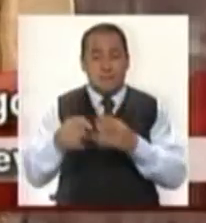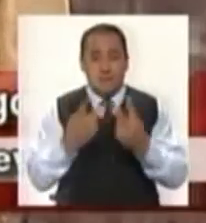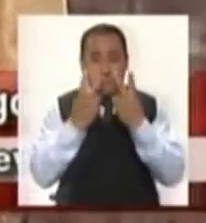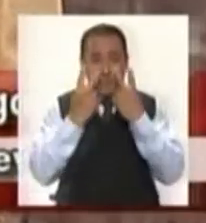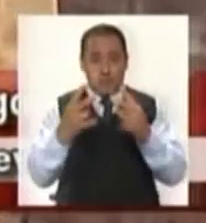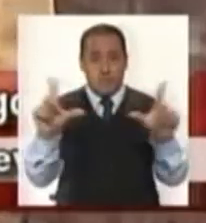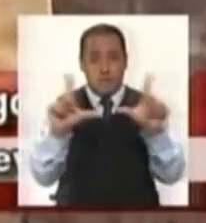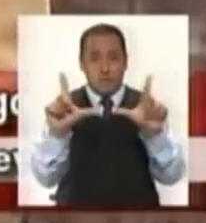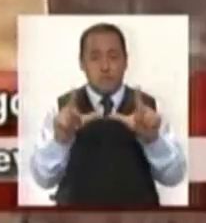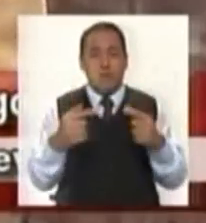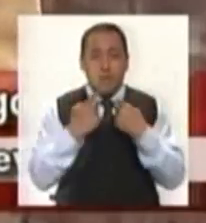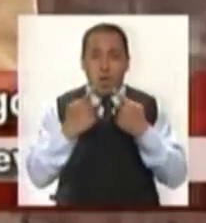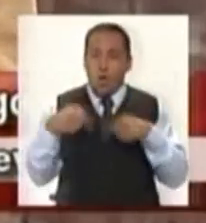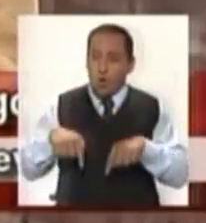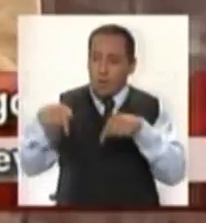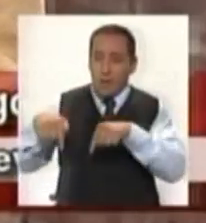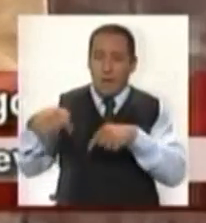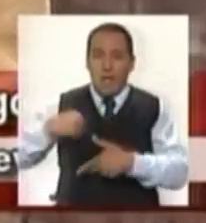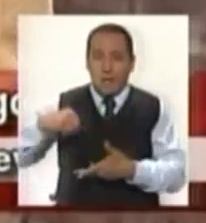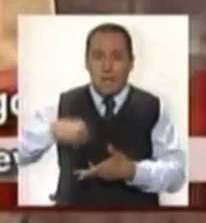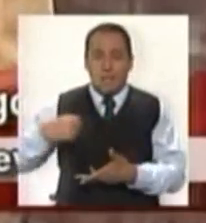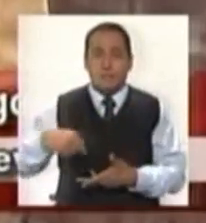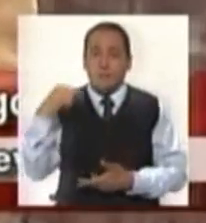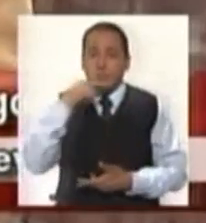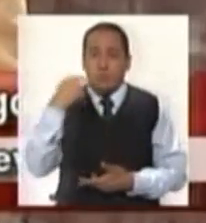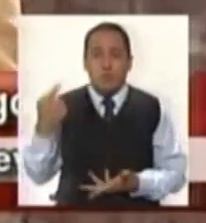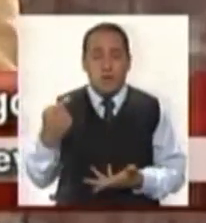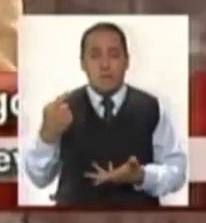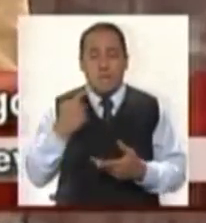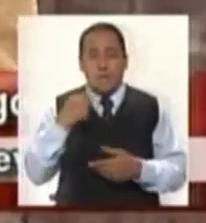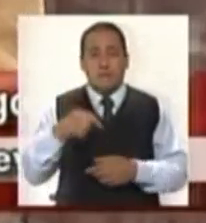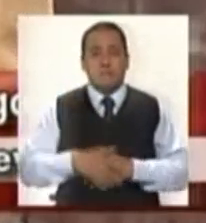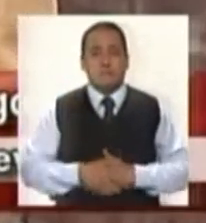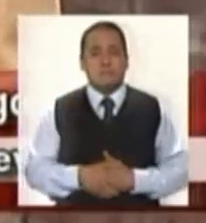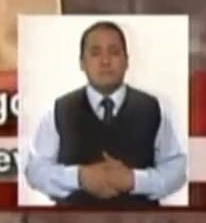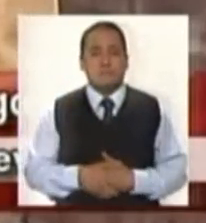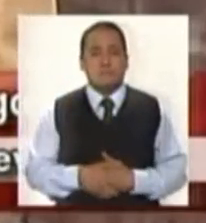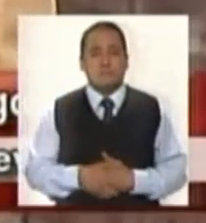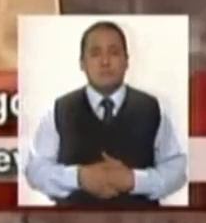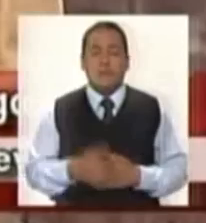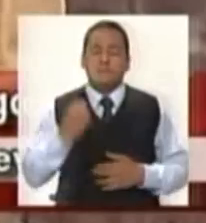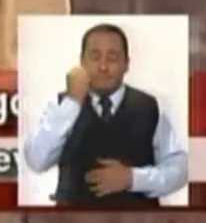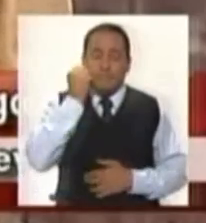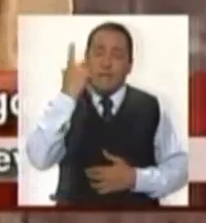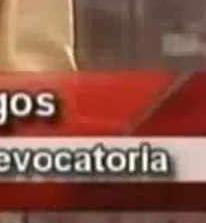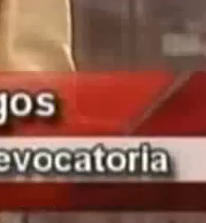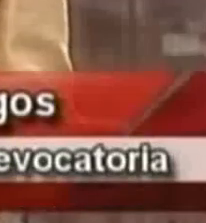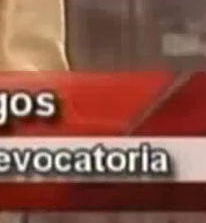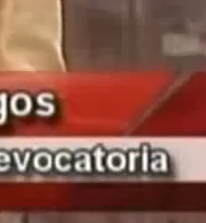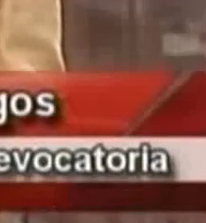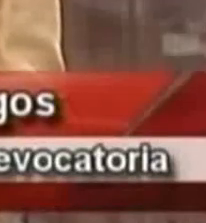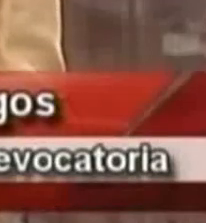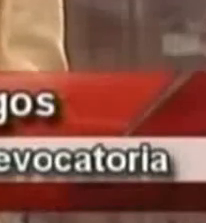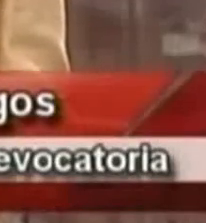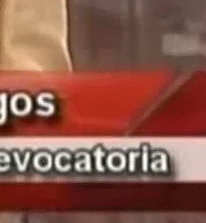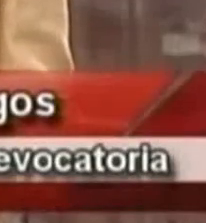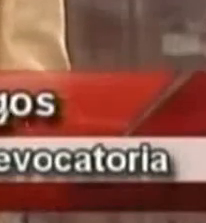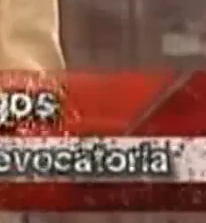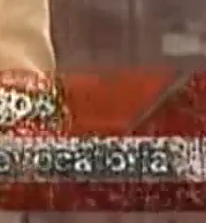viendo, que esté presente la señora alcaldesa Susana Villarán de la Puente? Entendemos que no es un gesto de